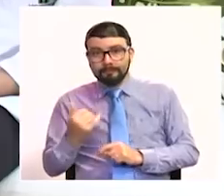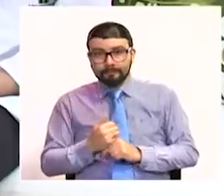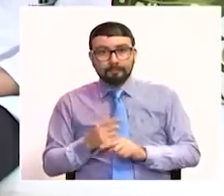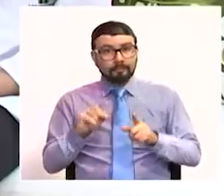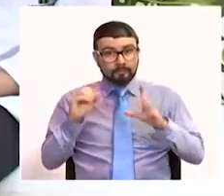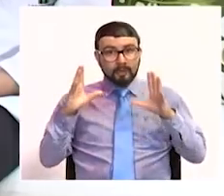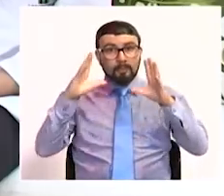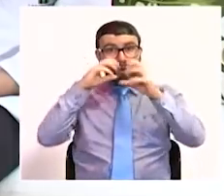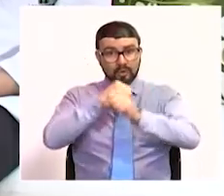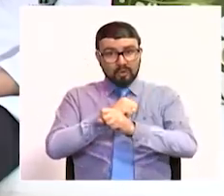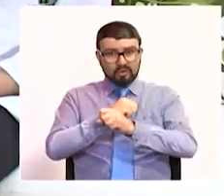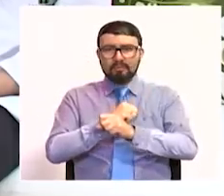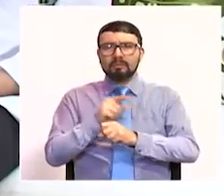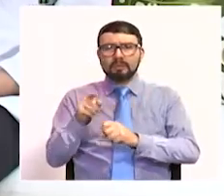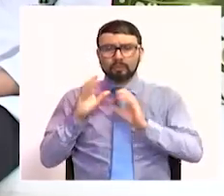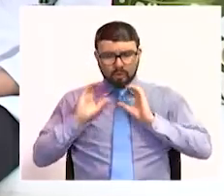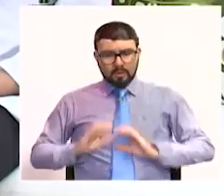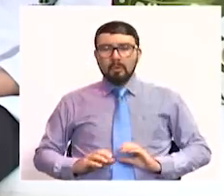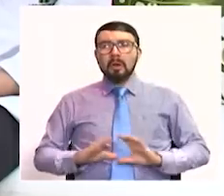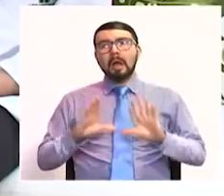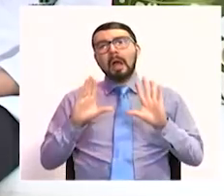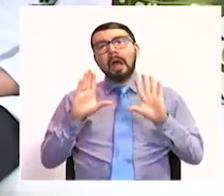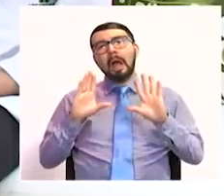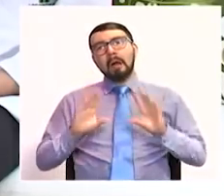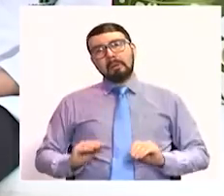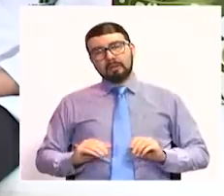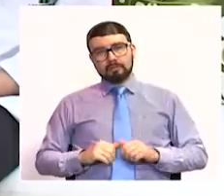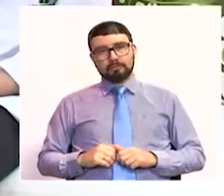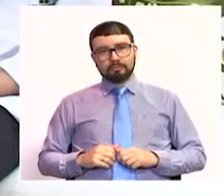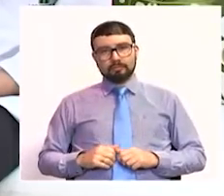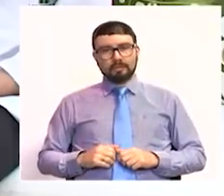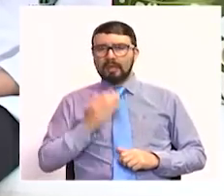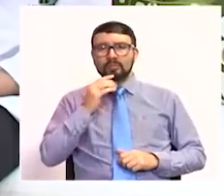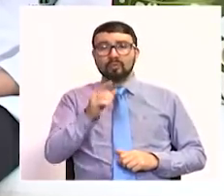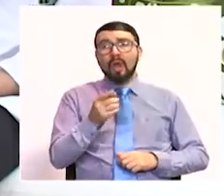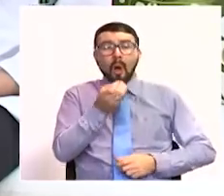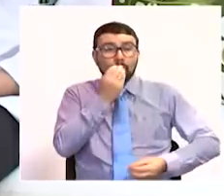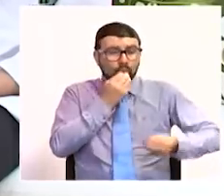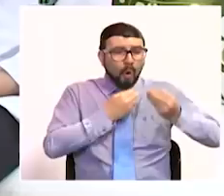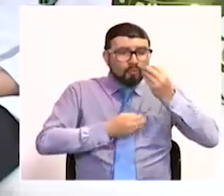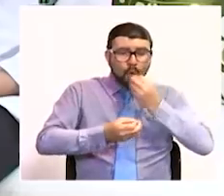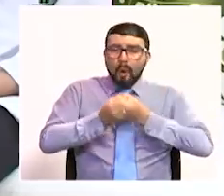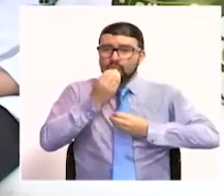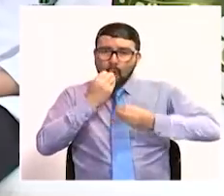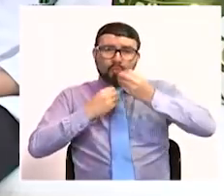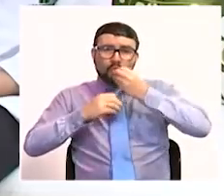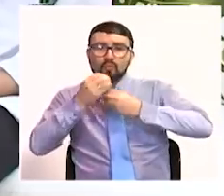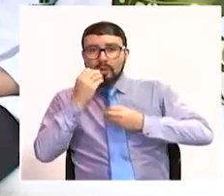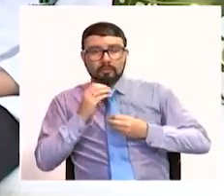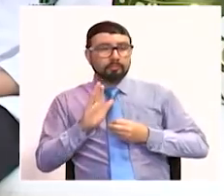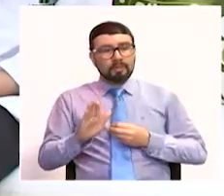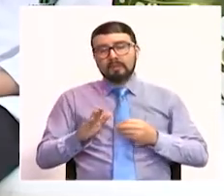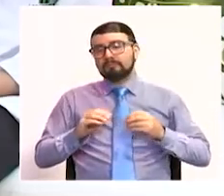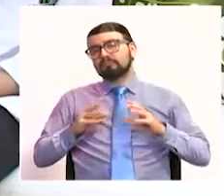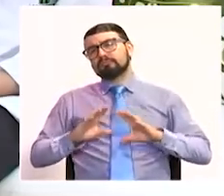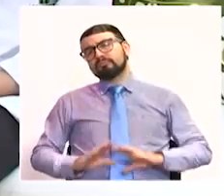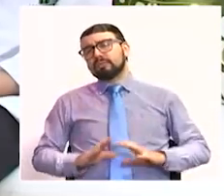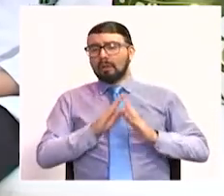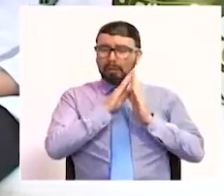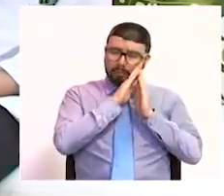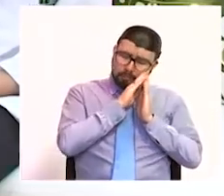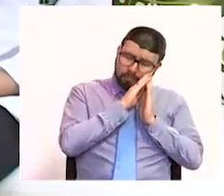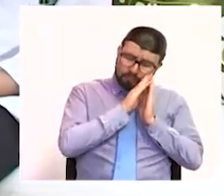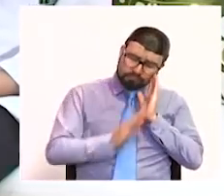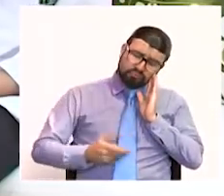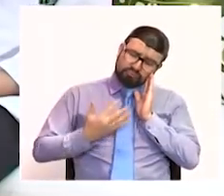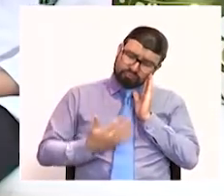hay que apagarlo. Pues yo me acuesto con esto lleno de comida, le toca procesarla, dejo el carro prendido en el garaje toda la